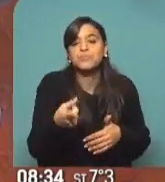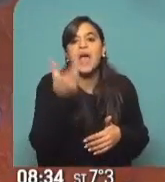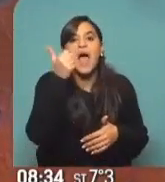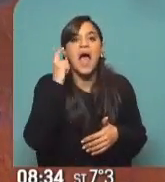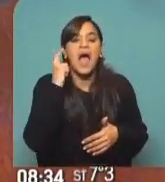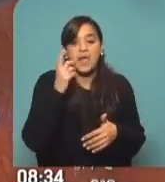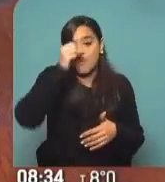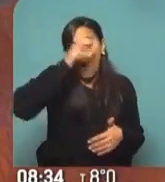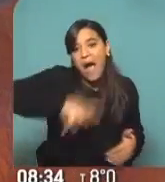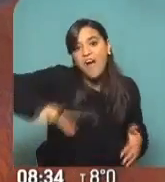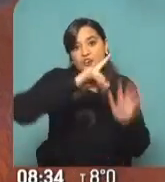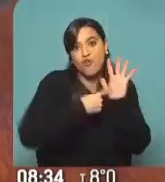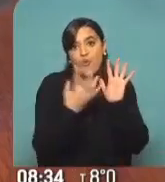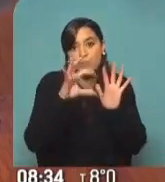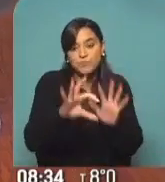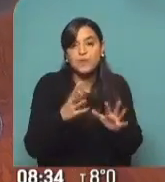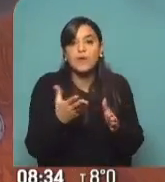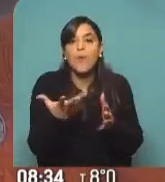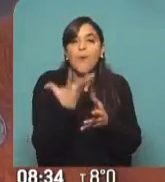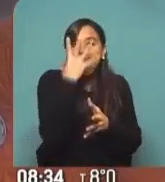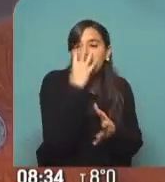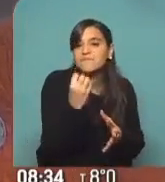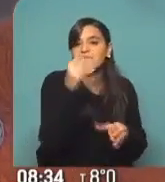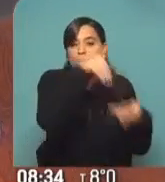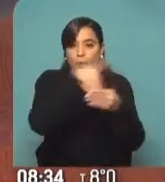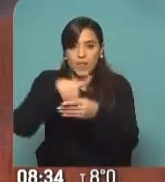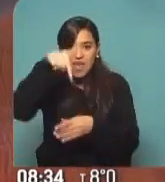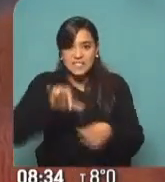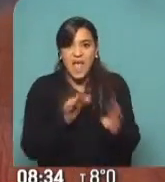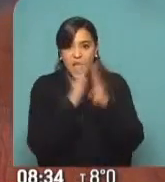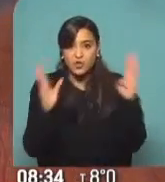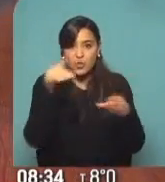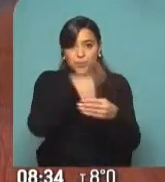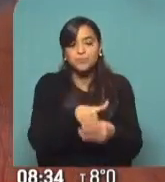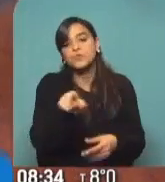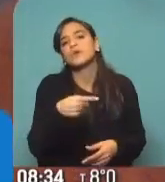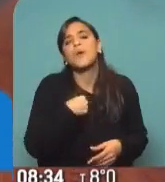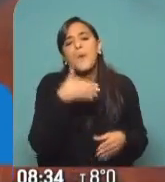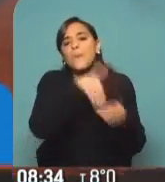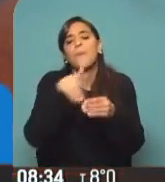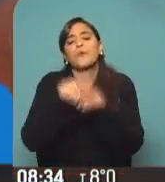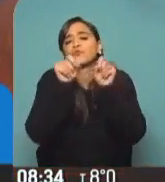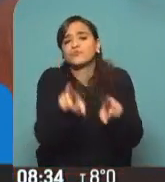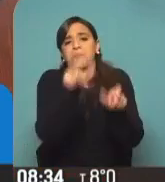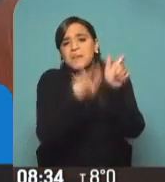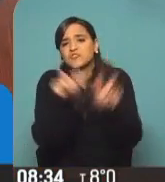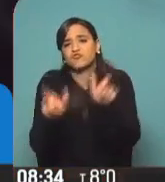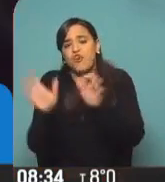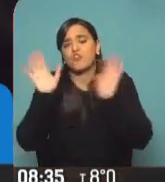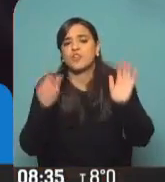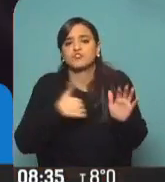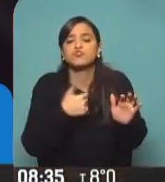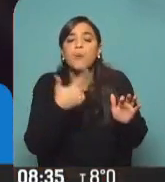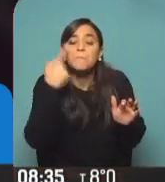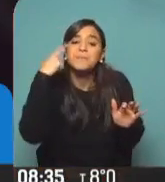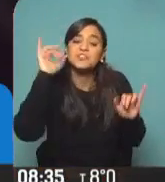va a ser suficiente como para seducir a los votantes en este año electoral los votos son de la gente yo creo que lo que sí